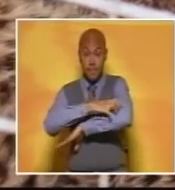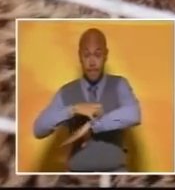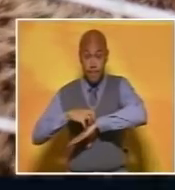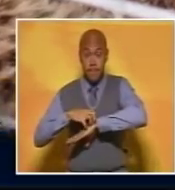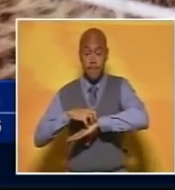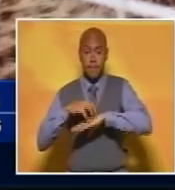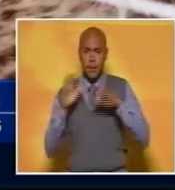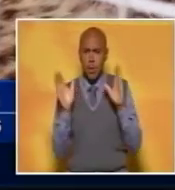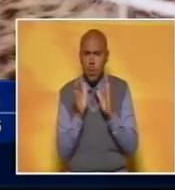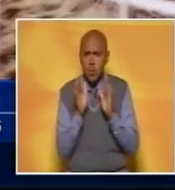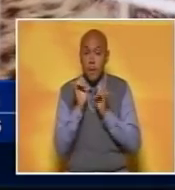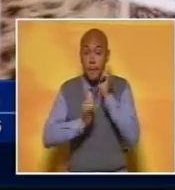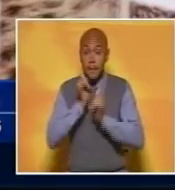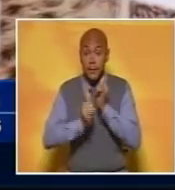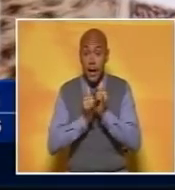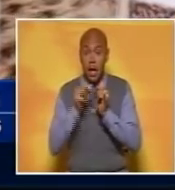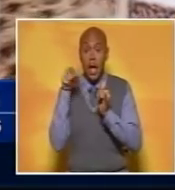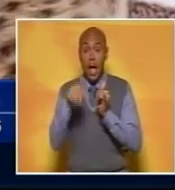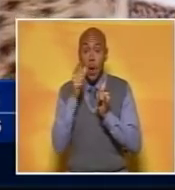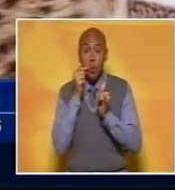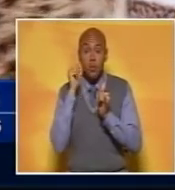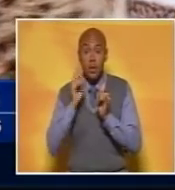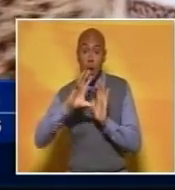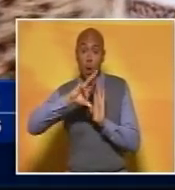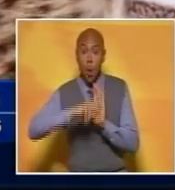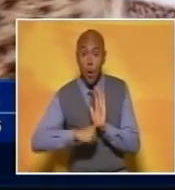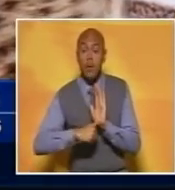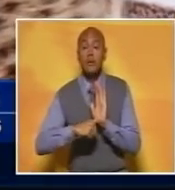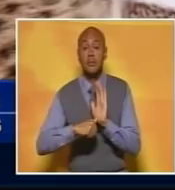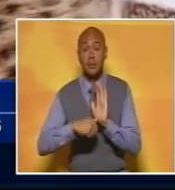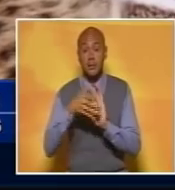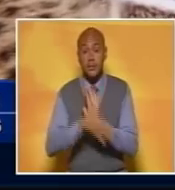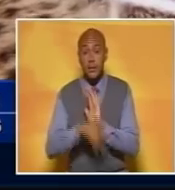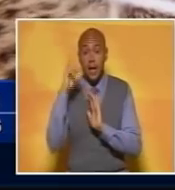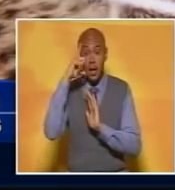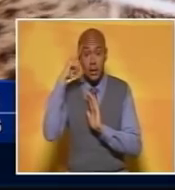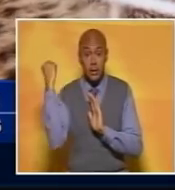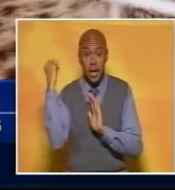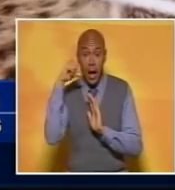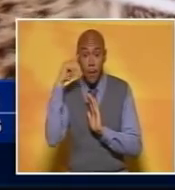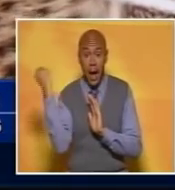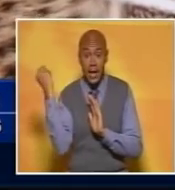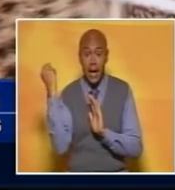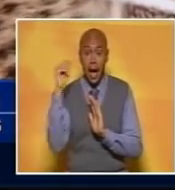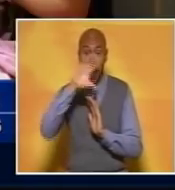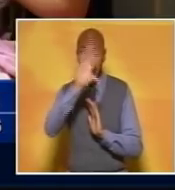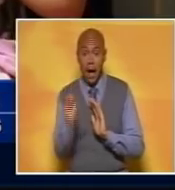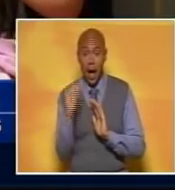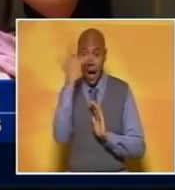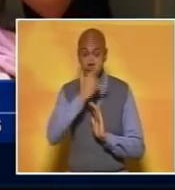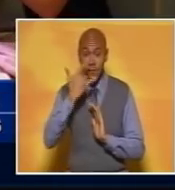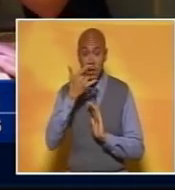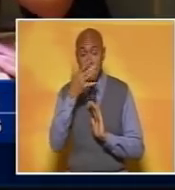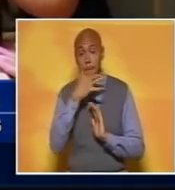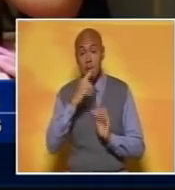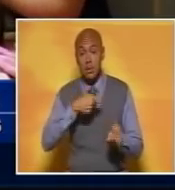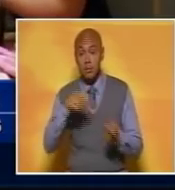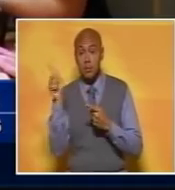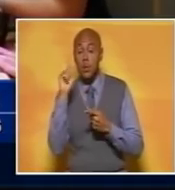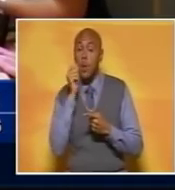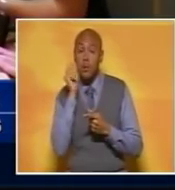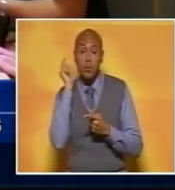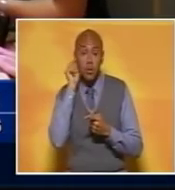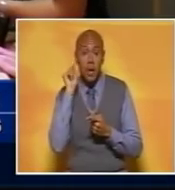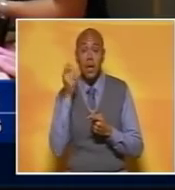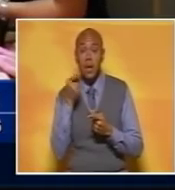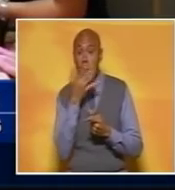Los cachorros de guepardo están siendo extraídos de contrabando del Cuerno de África, ya que son el juguete para los súper ricos y el